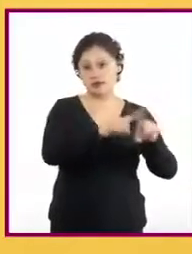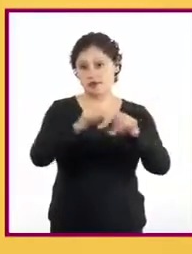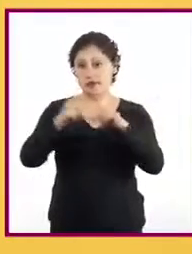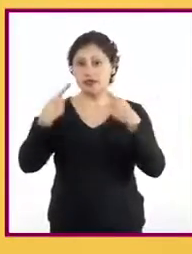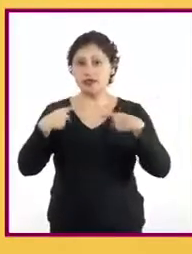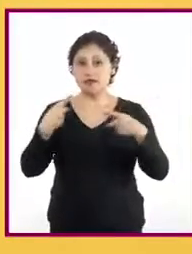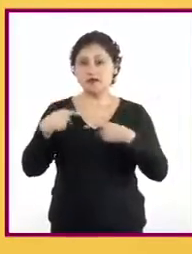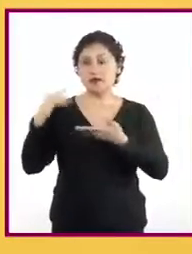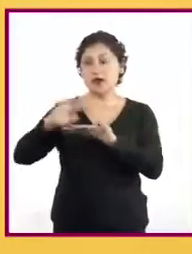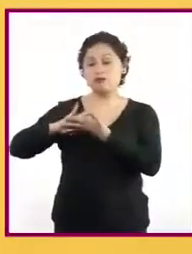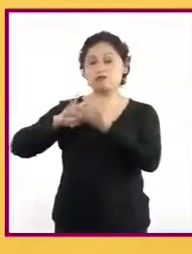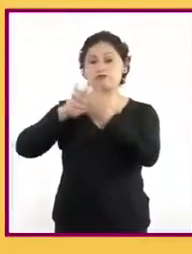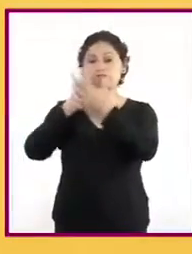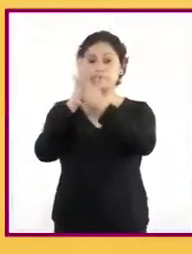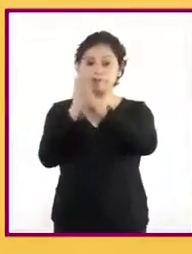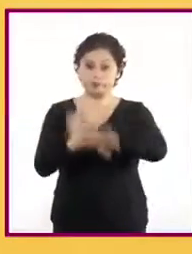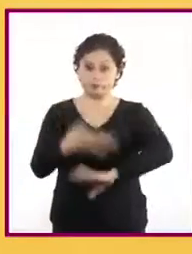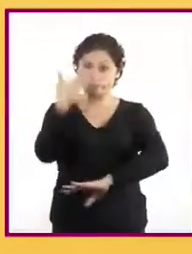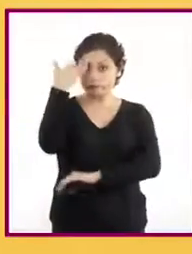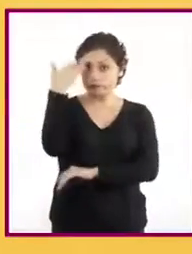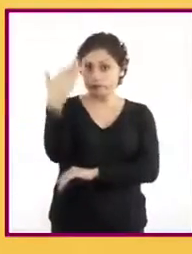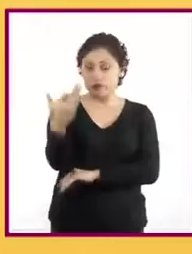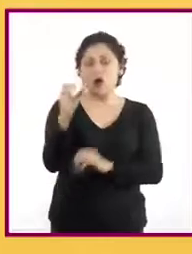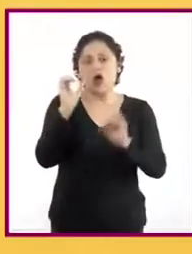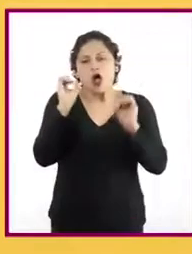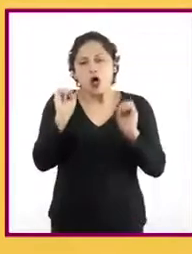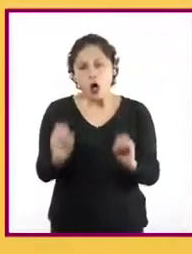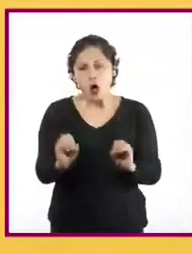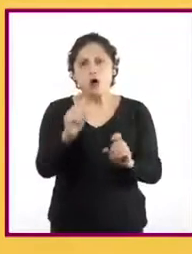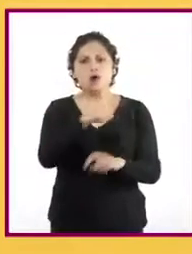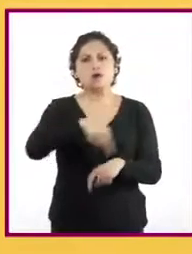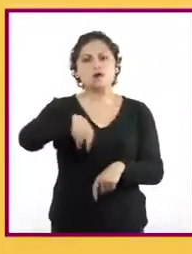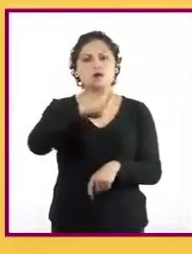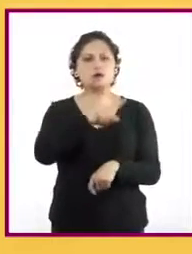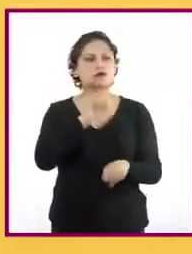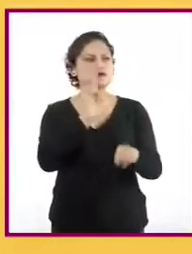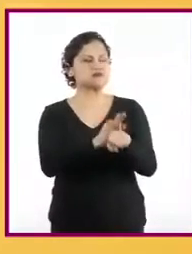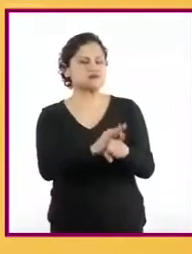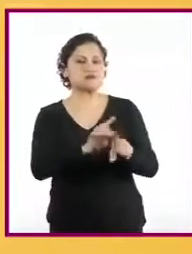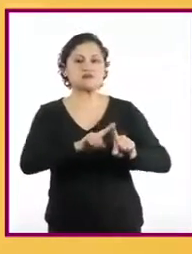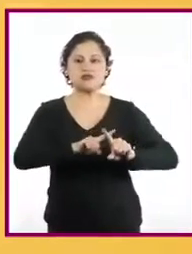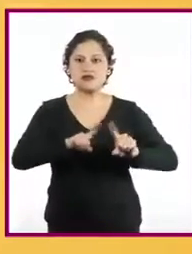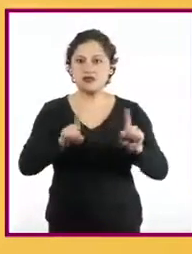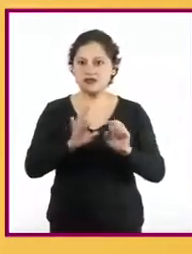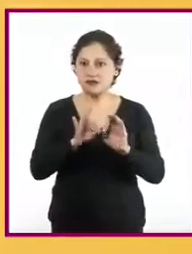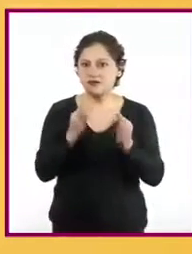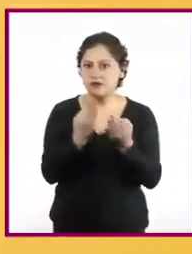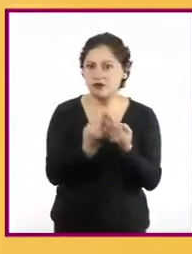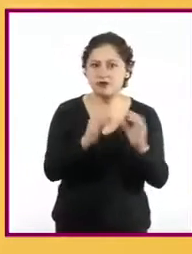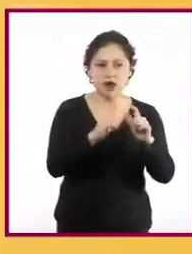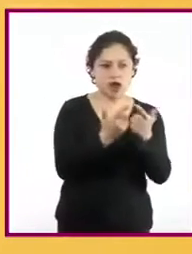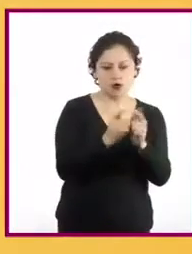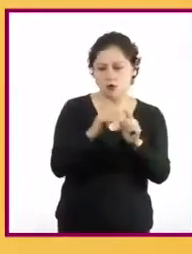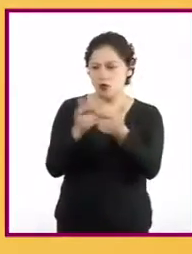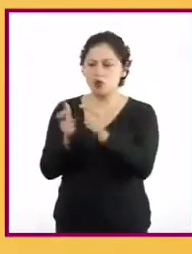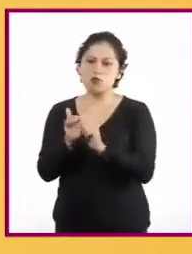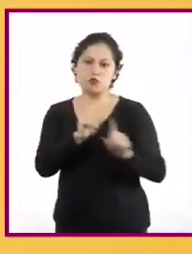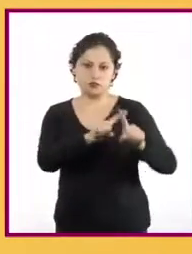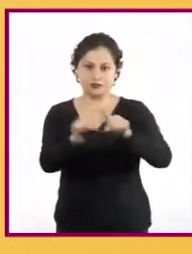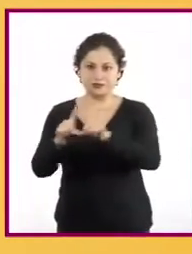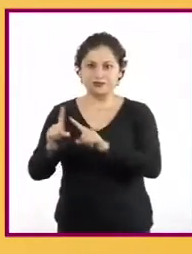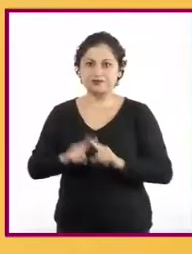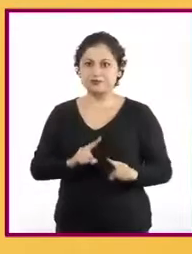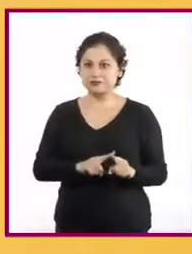el paso del tiempo o se aplican de manera distinta en diferentes grupos. Para continuar